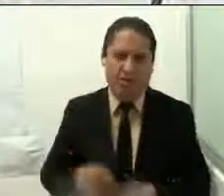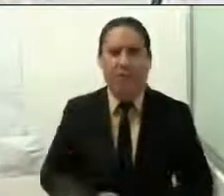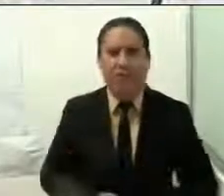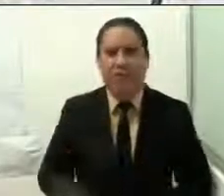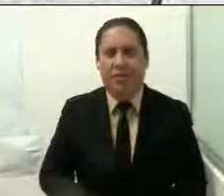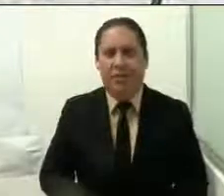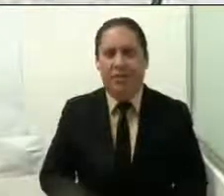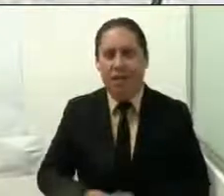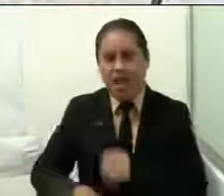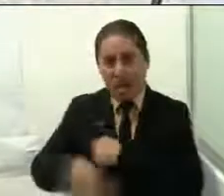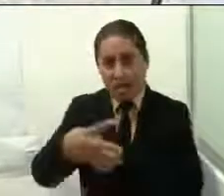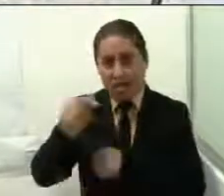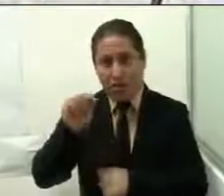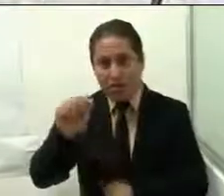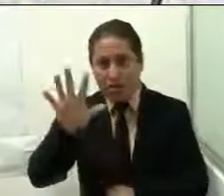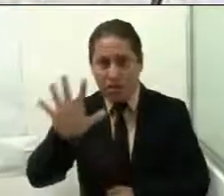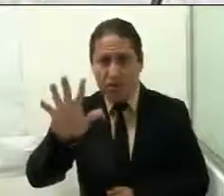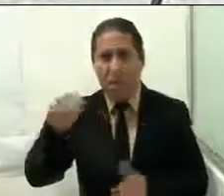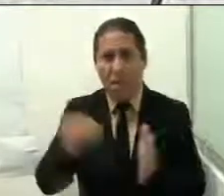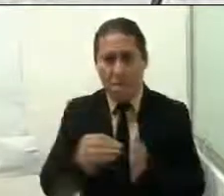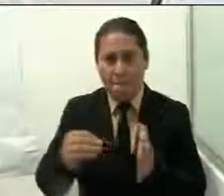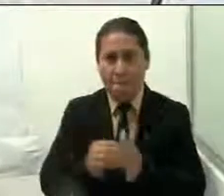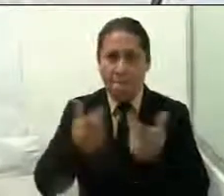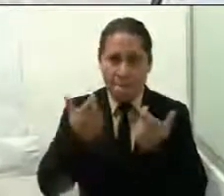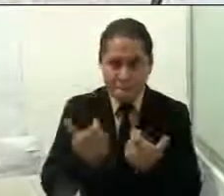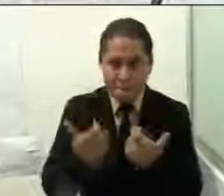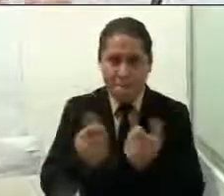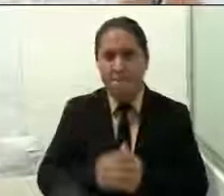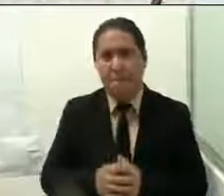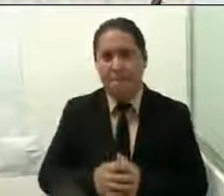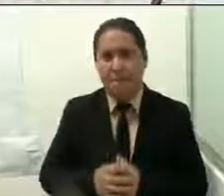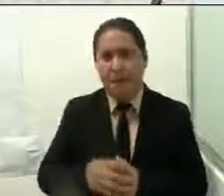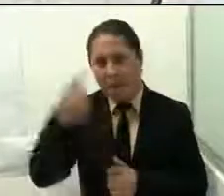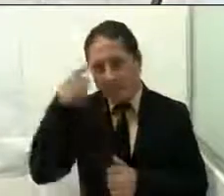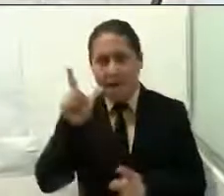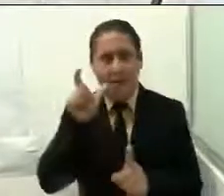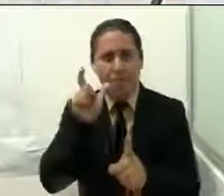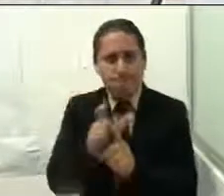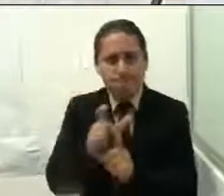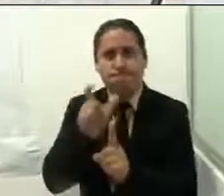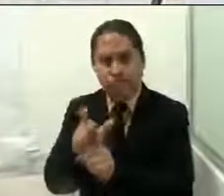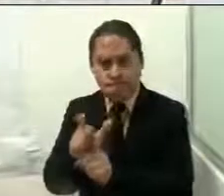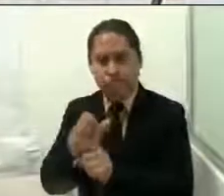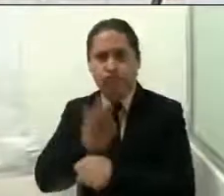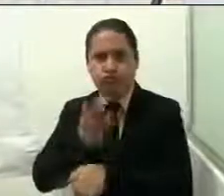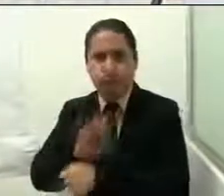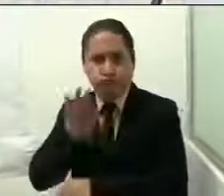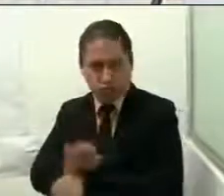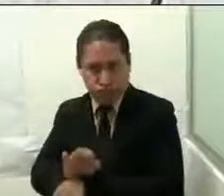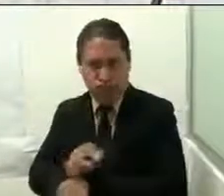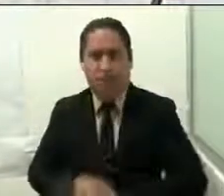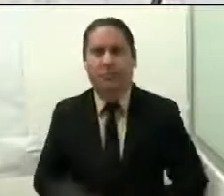y 14.5 millones de pesos en conservación de plantas de bombeo